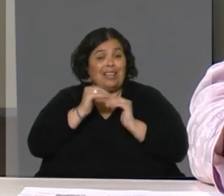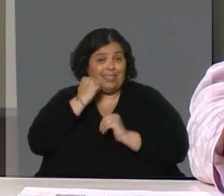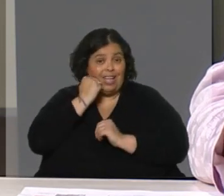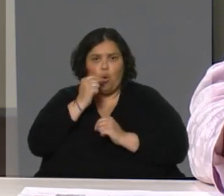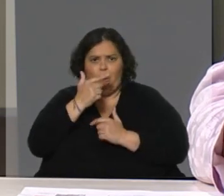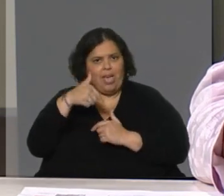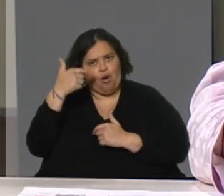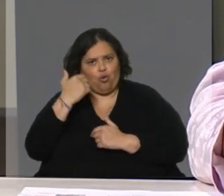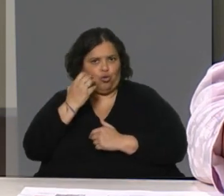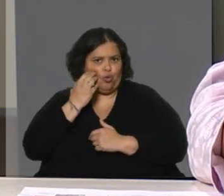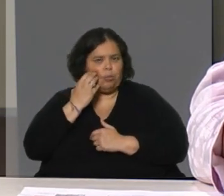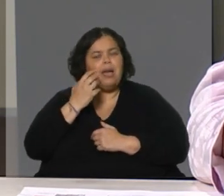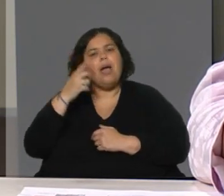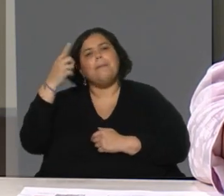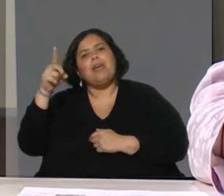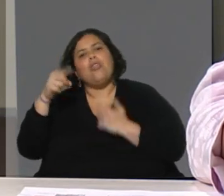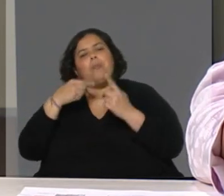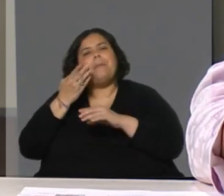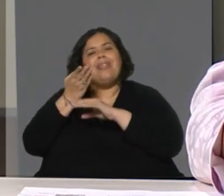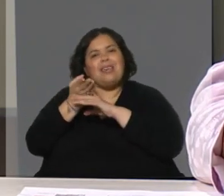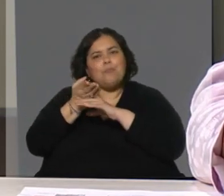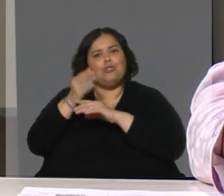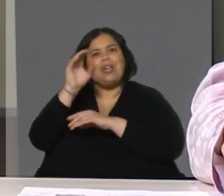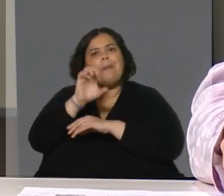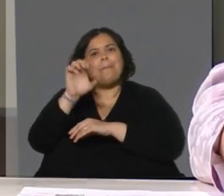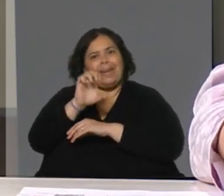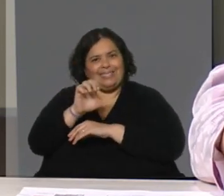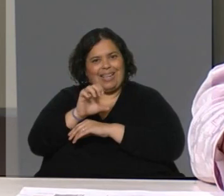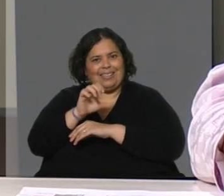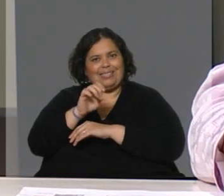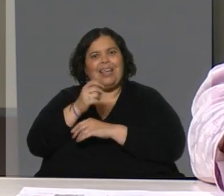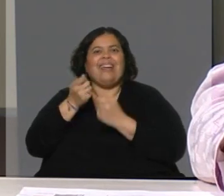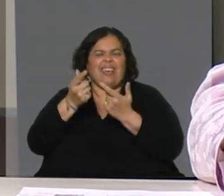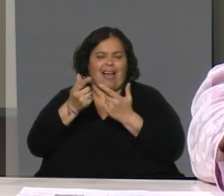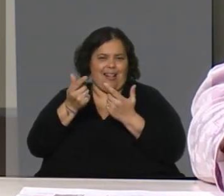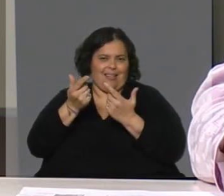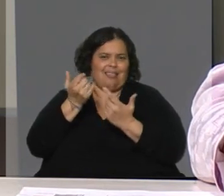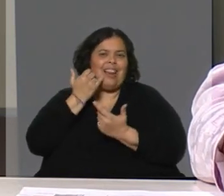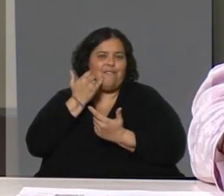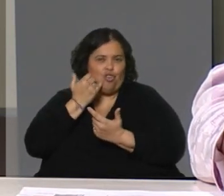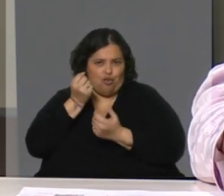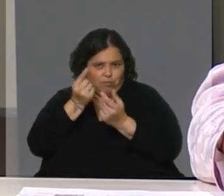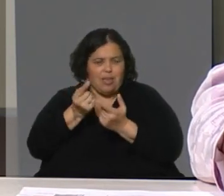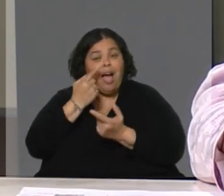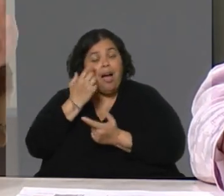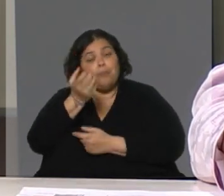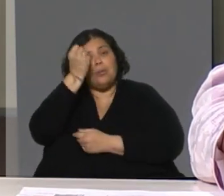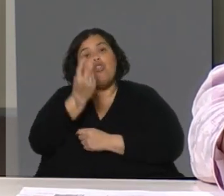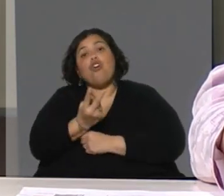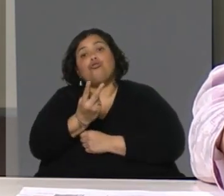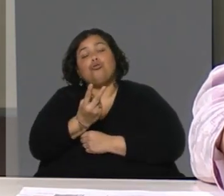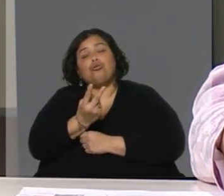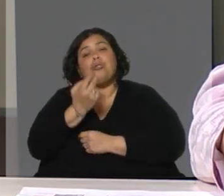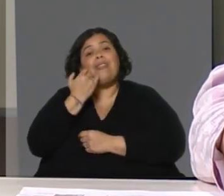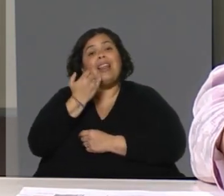luego hicimos un trabajo de información a través de pedir a las empresas prestadoras del servicio y logramos detectar otros dos teléfonos que